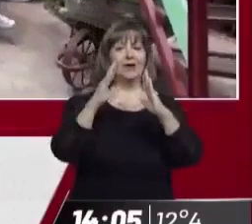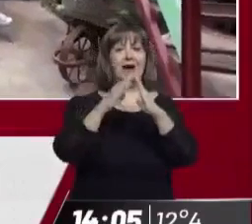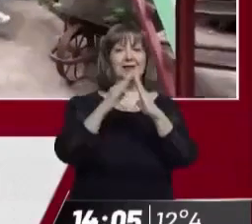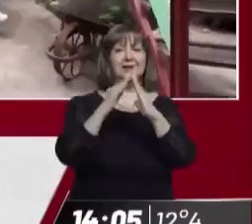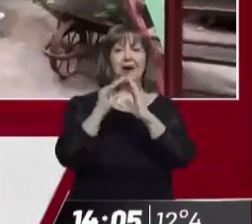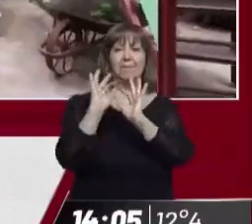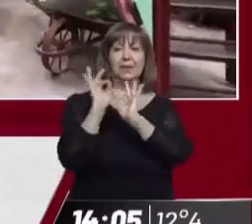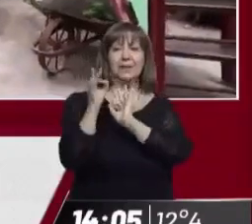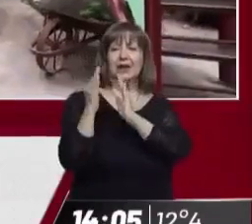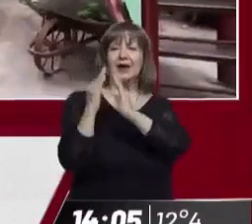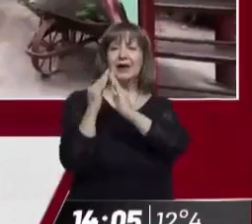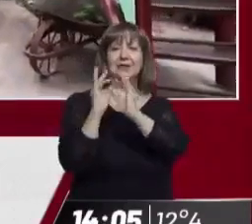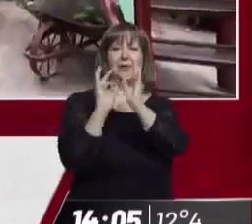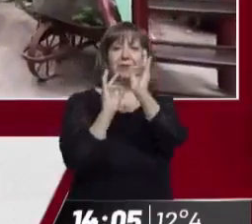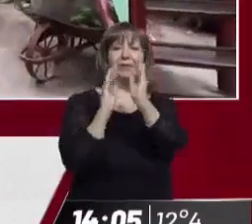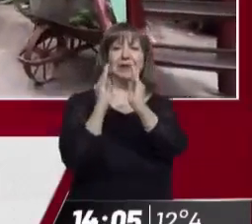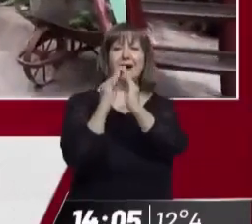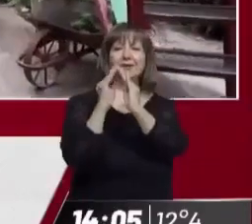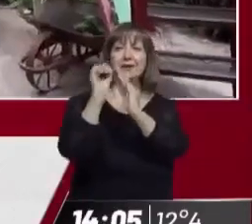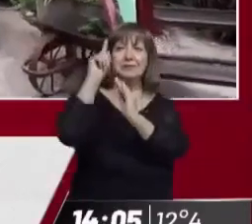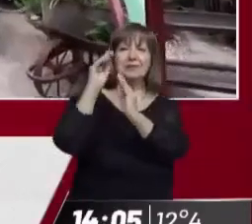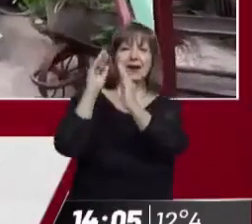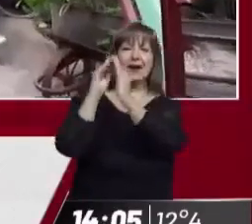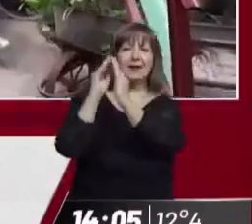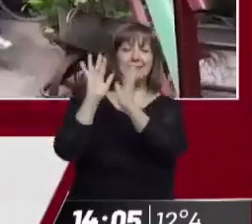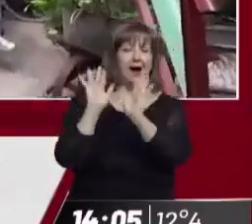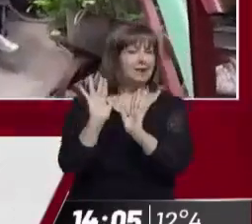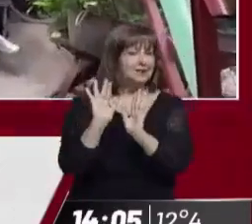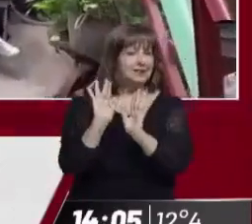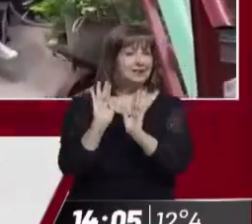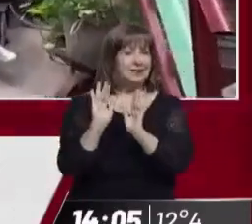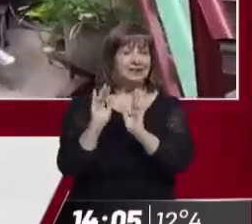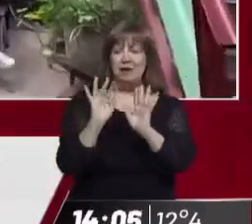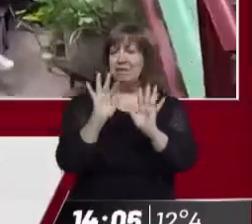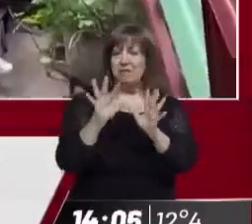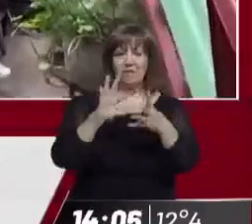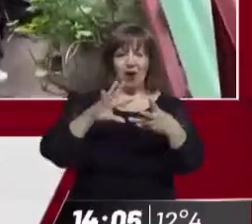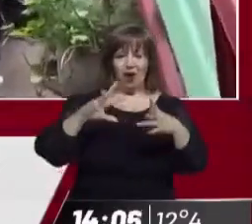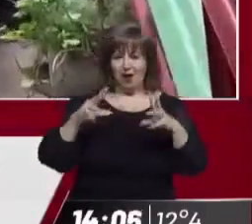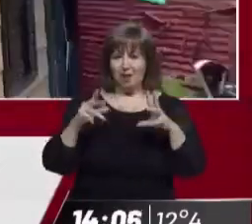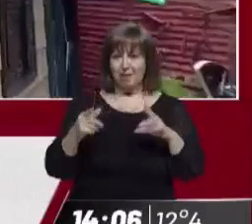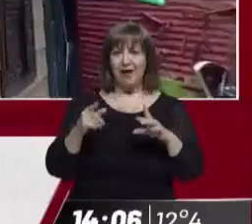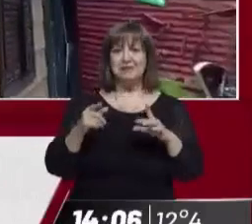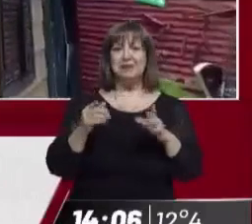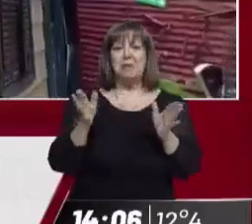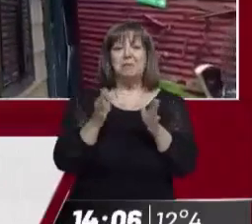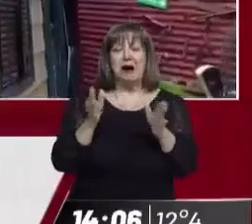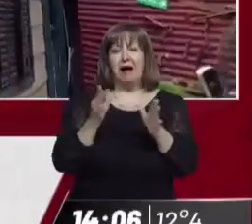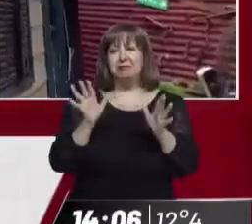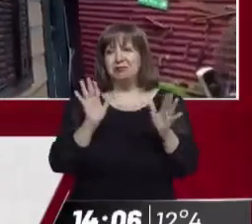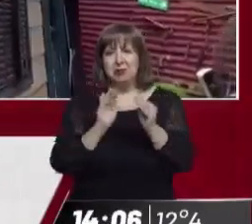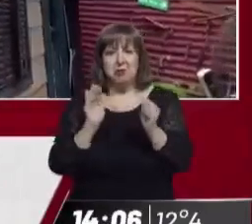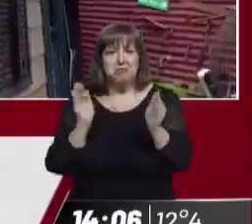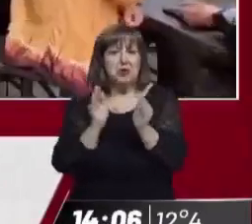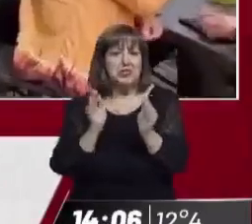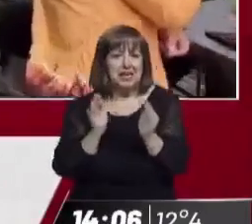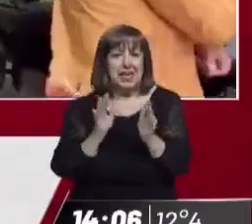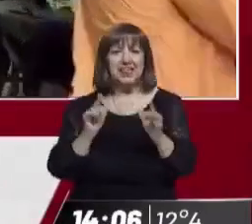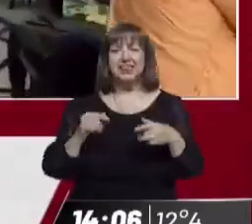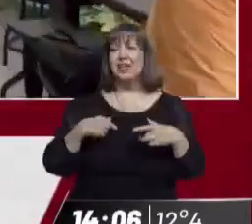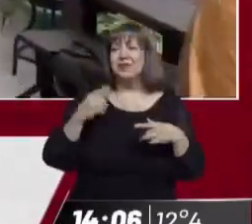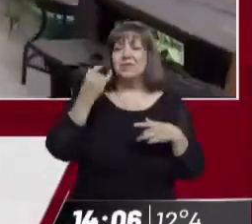bien recreado, y el ambiente y el clima y la comida se